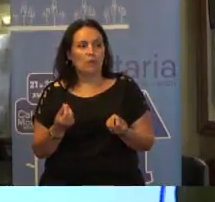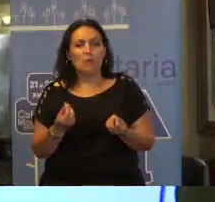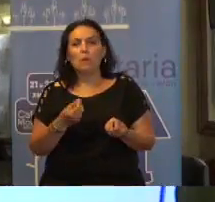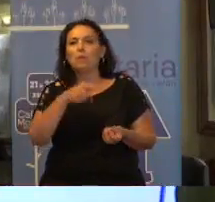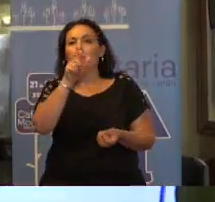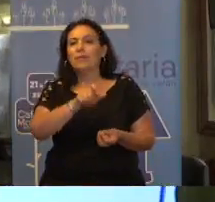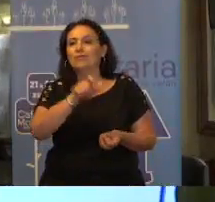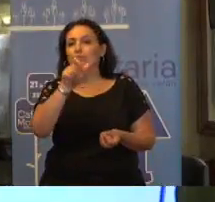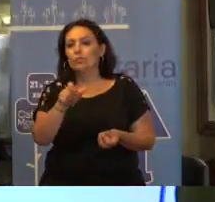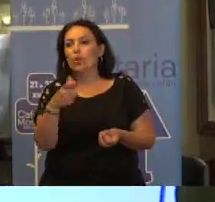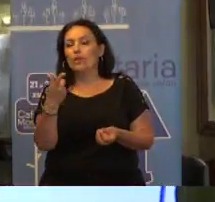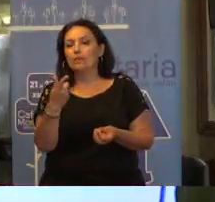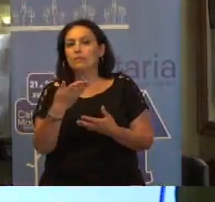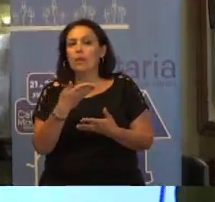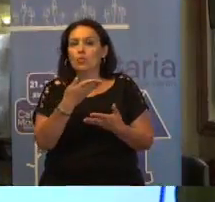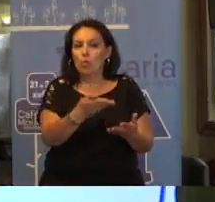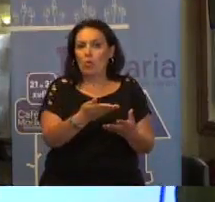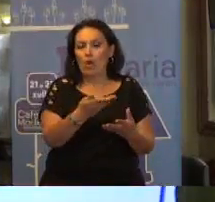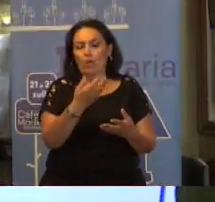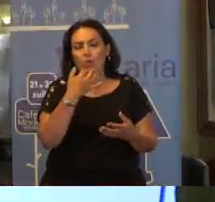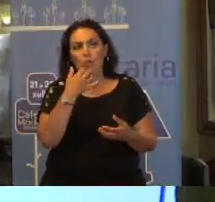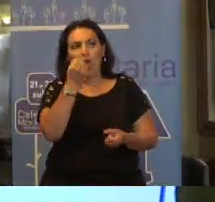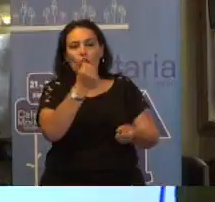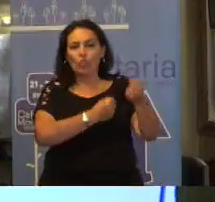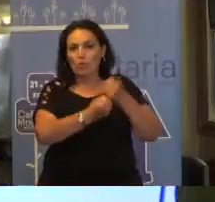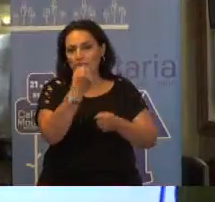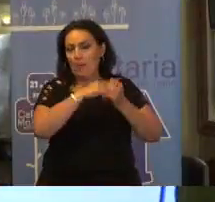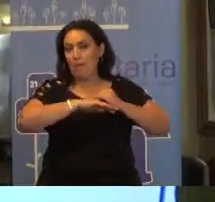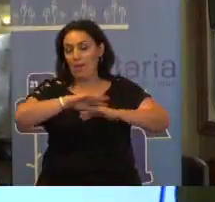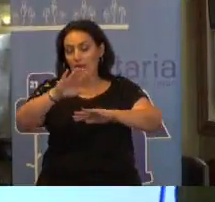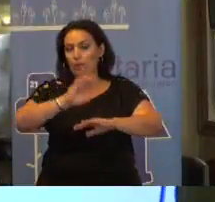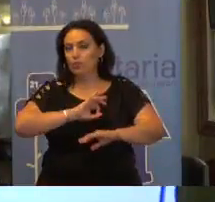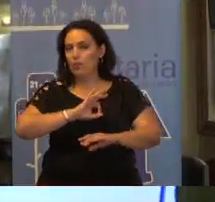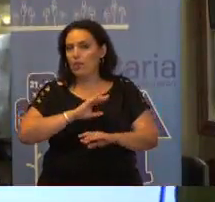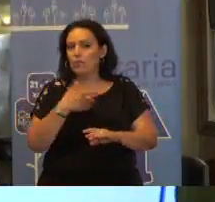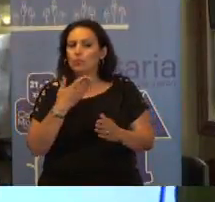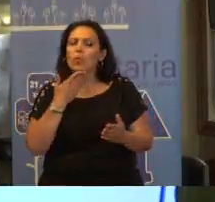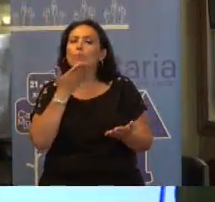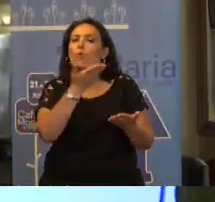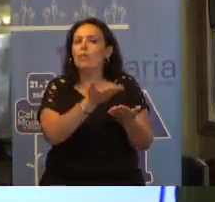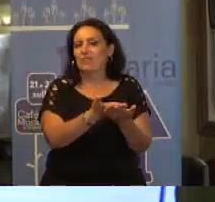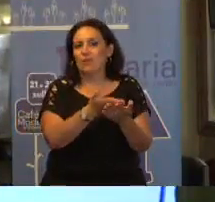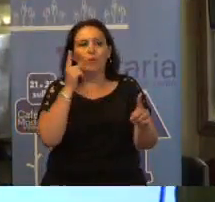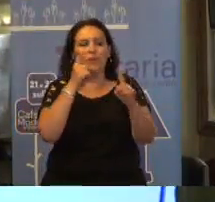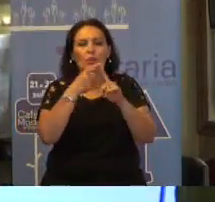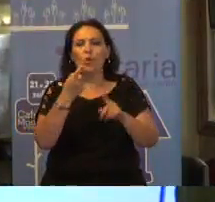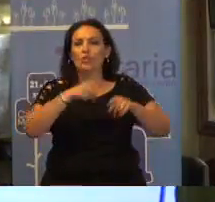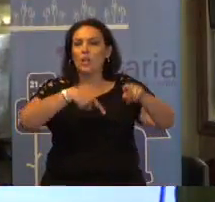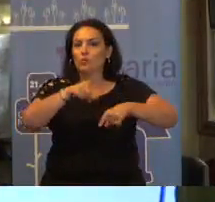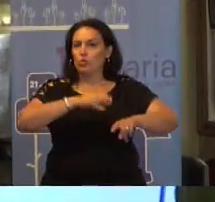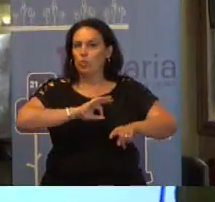Juanma Cernadas, que é un economista tamén de Marea Pontevedra, pois unha proposta de transporte público para que